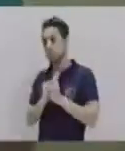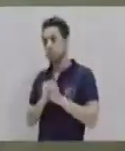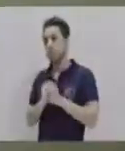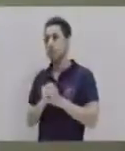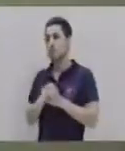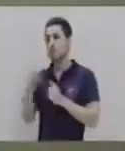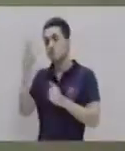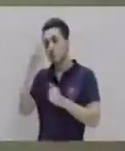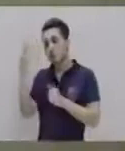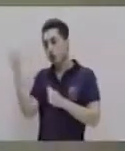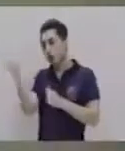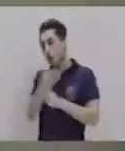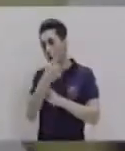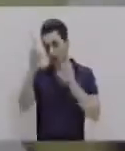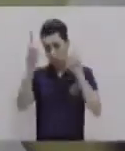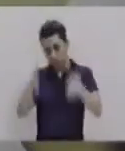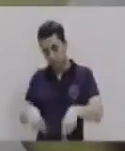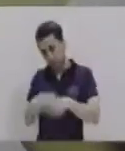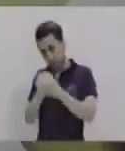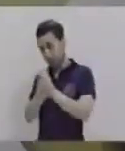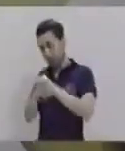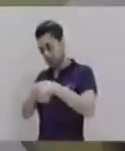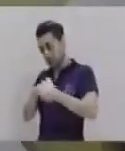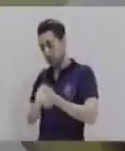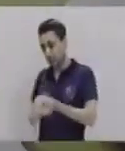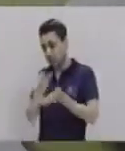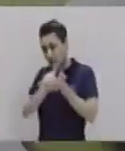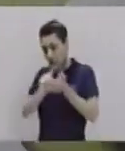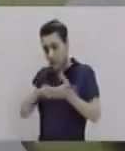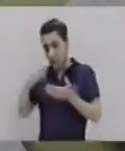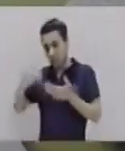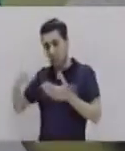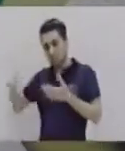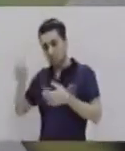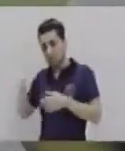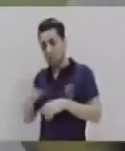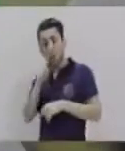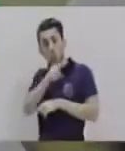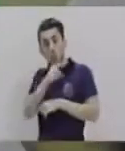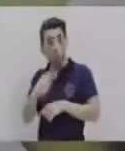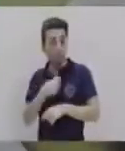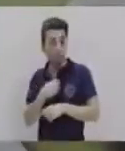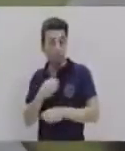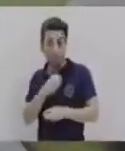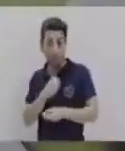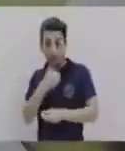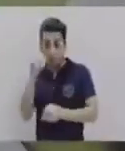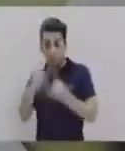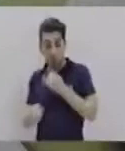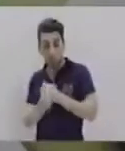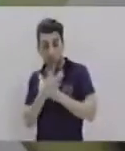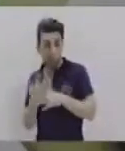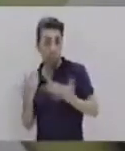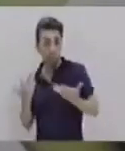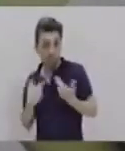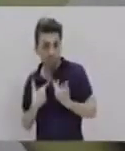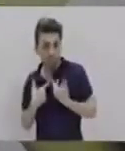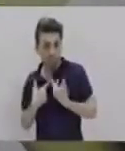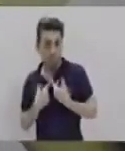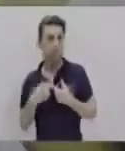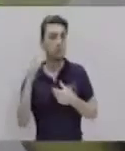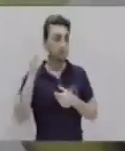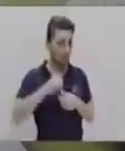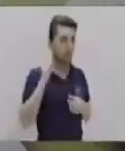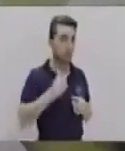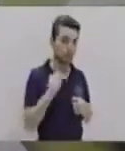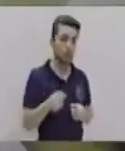Recuerden a todos en casa lavarse muy bien las manos y mantener una higiene constante. Profe, ¿tiene alguna última recomendación para nosotros? Claro